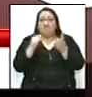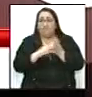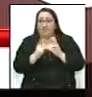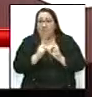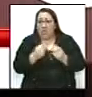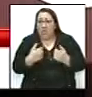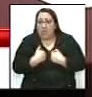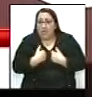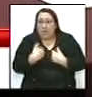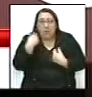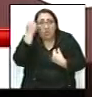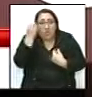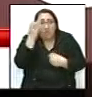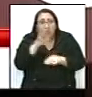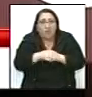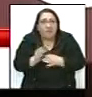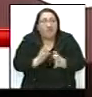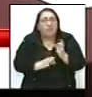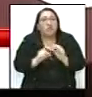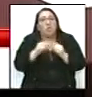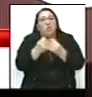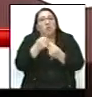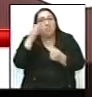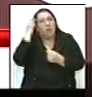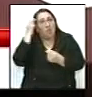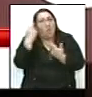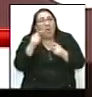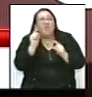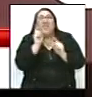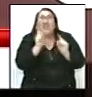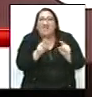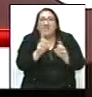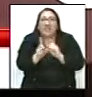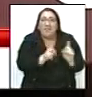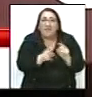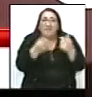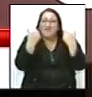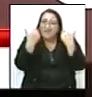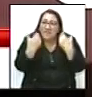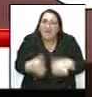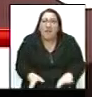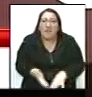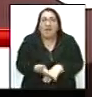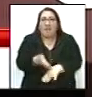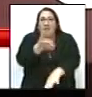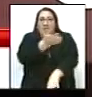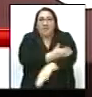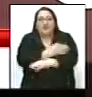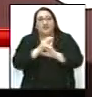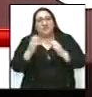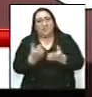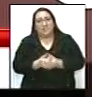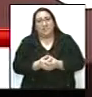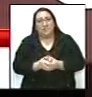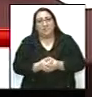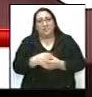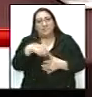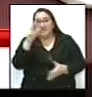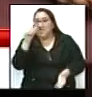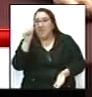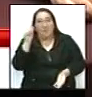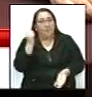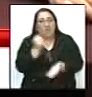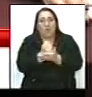que no tengan una posición sobre financiamiento de partidos políticos cuando ese debate ya ocurrió en el Parlamento, ya se aprobó la